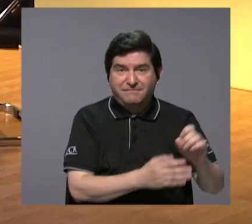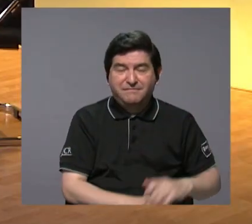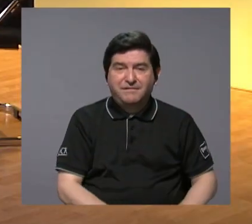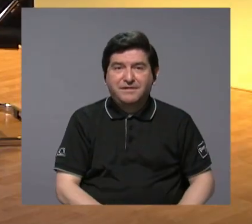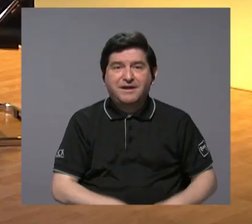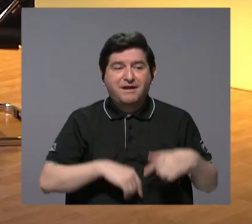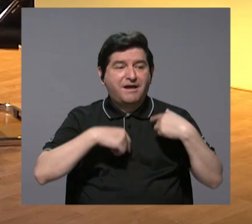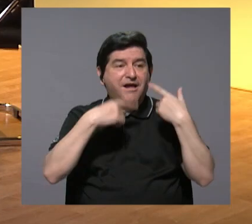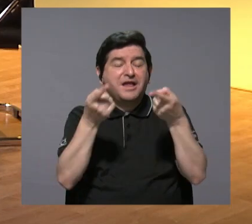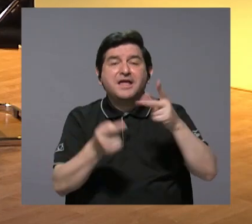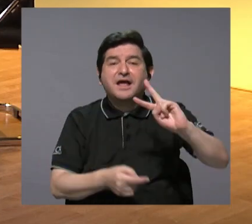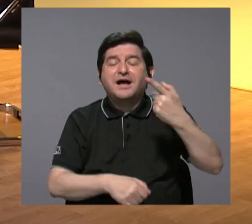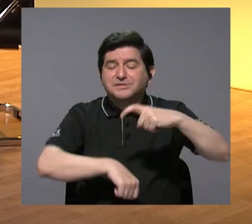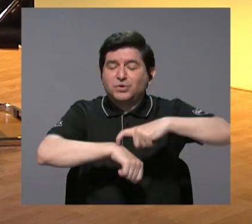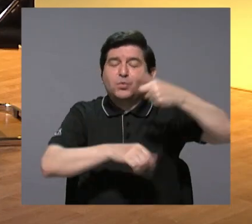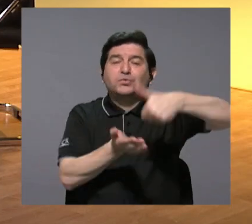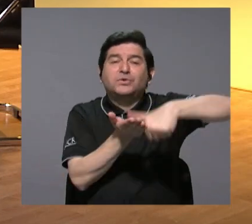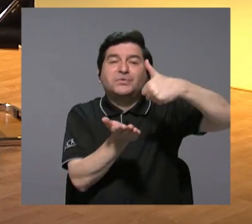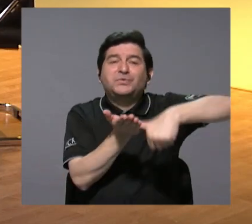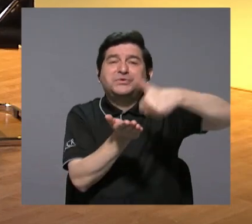ir a segunda ronda.